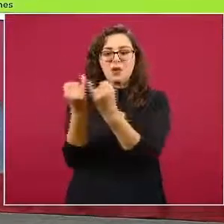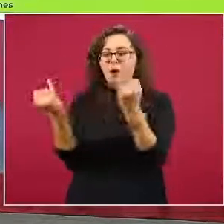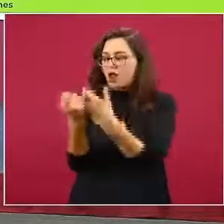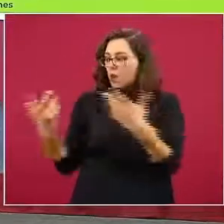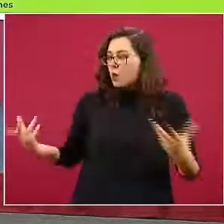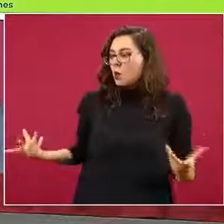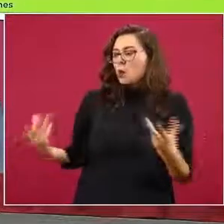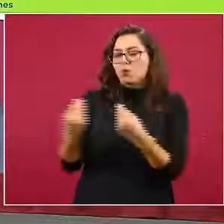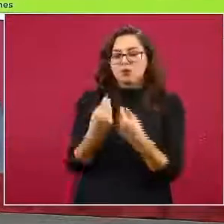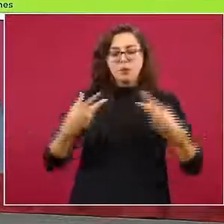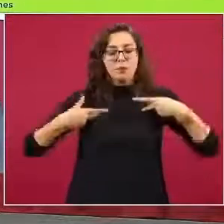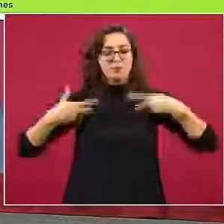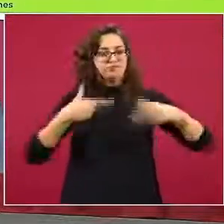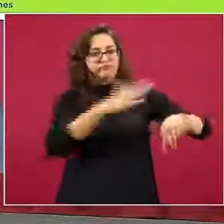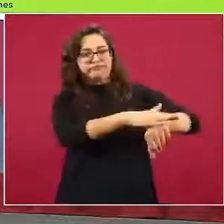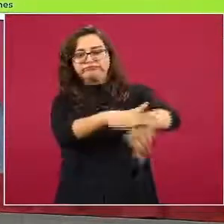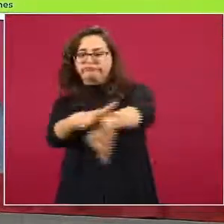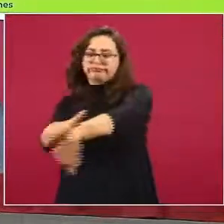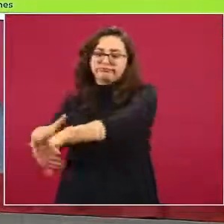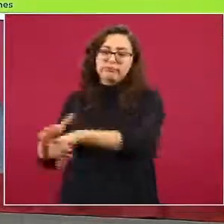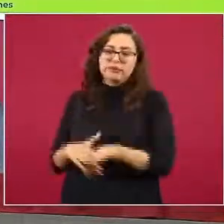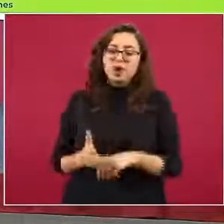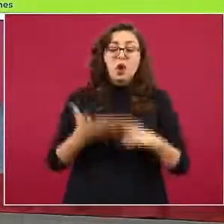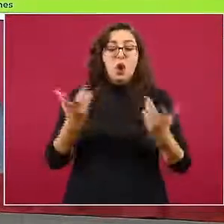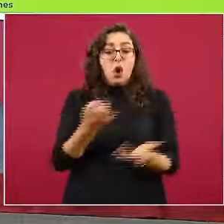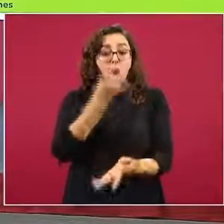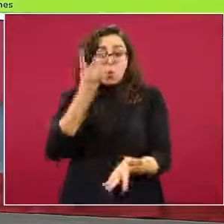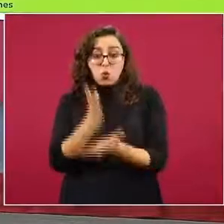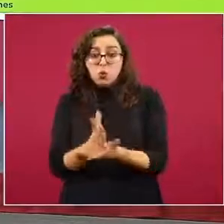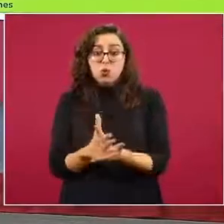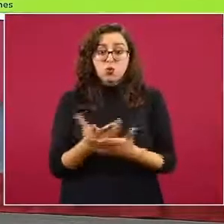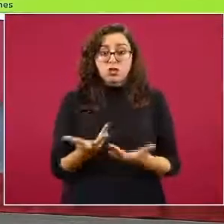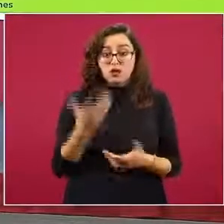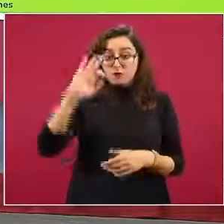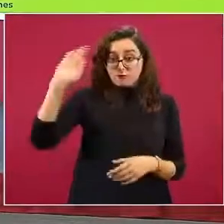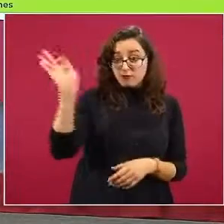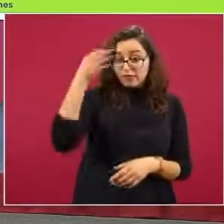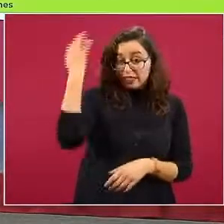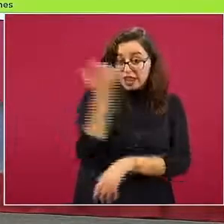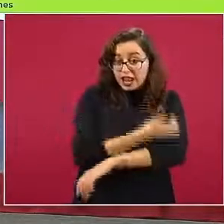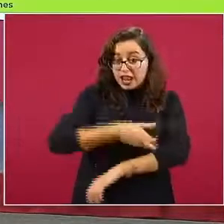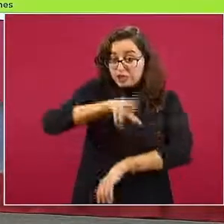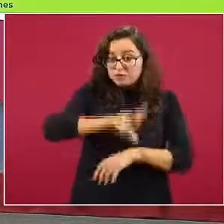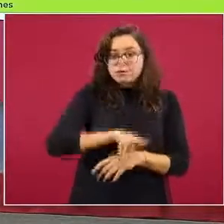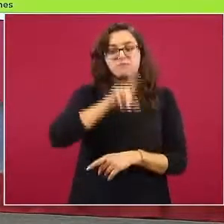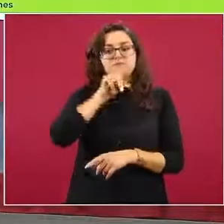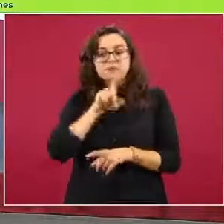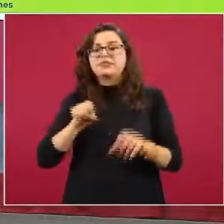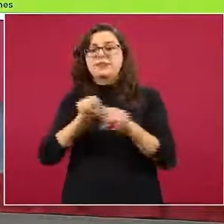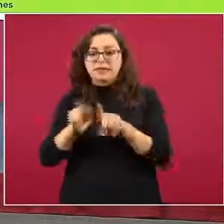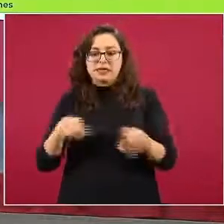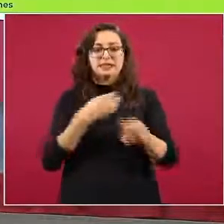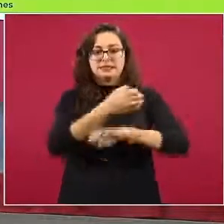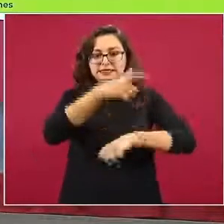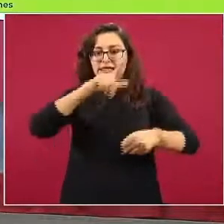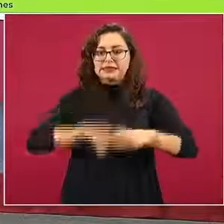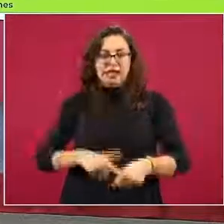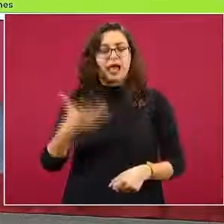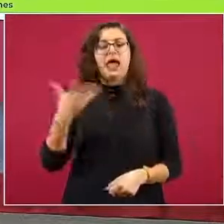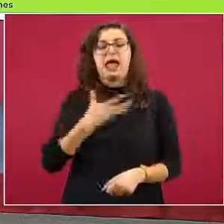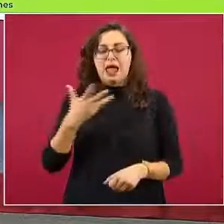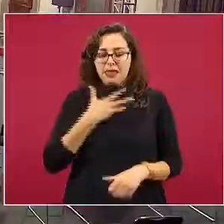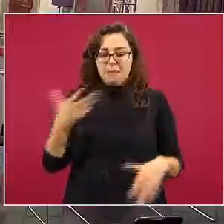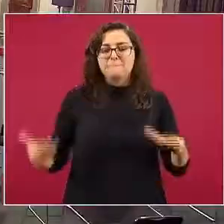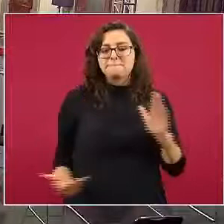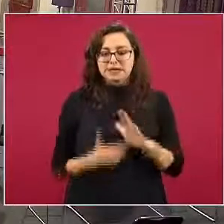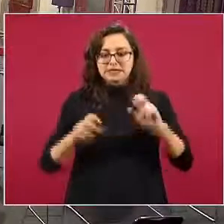convocatoria social. En este momento no solamente es la coordinación federal, tenemos en todos los estados una mesa de la Estrategia Nacional para la Prevención